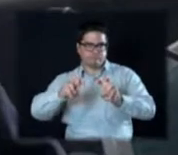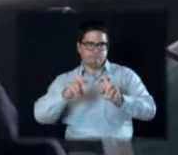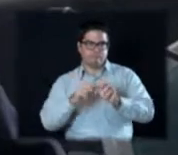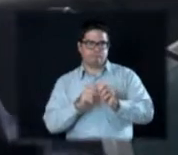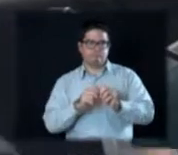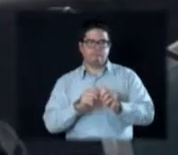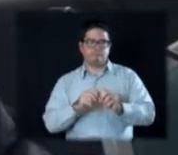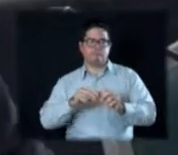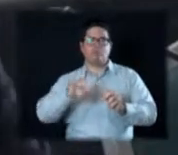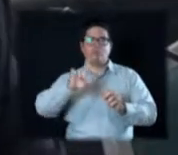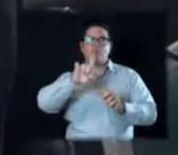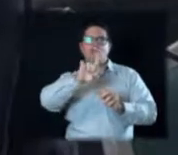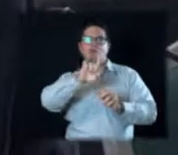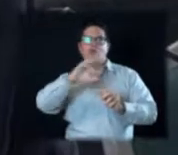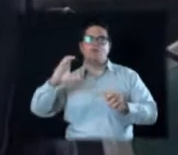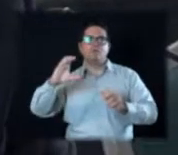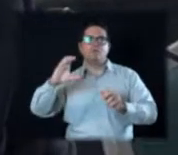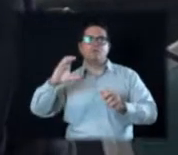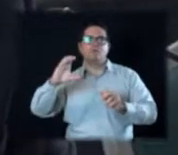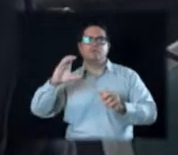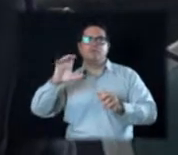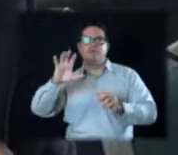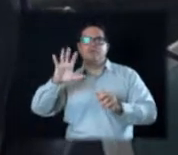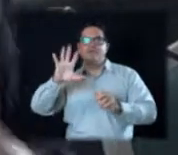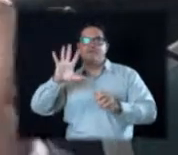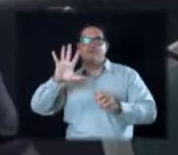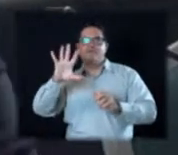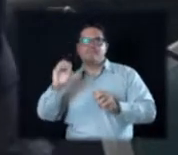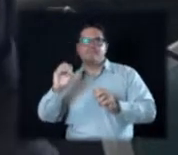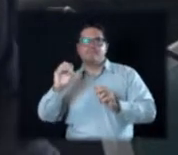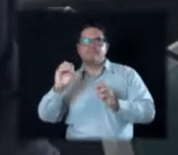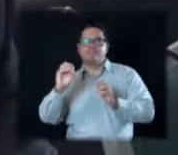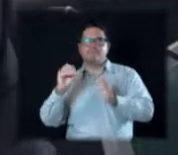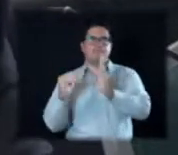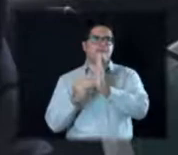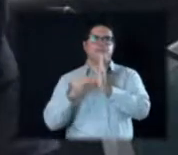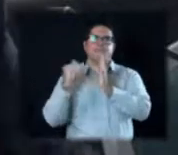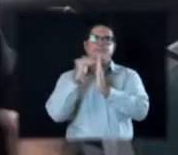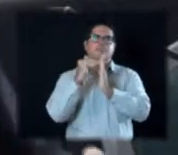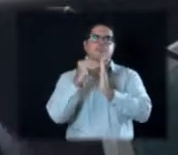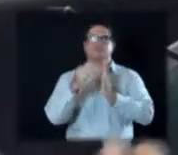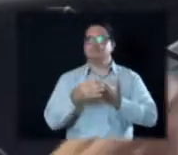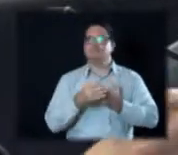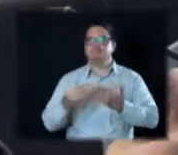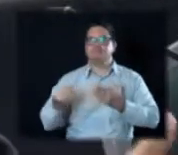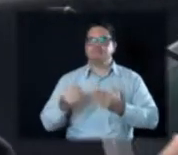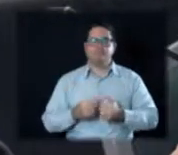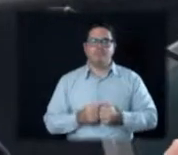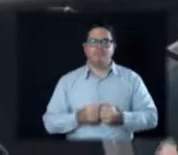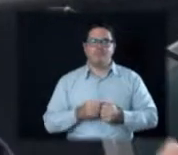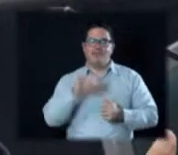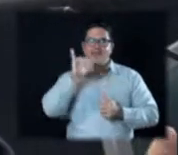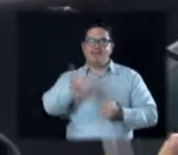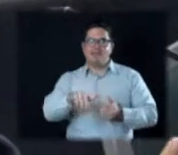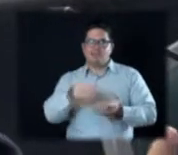de 150 millones de dólares. Pero esa reserva